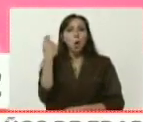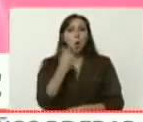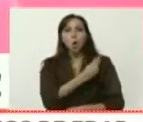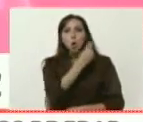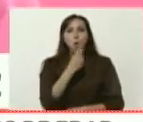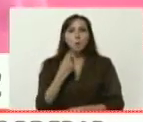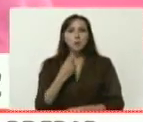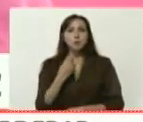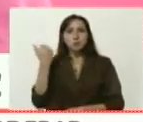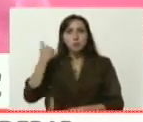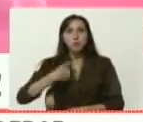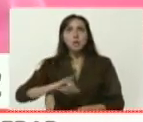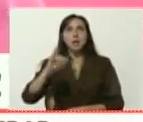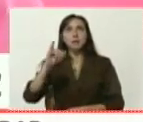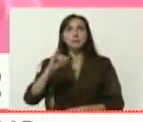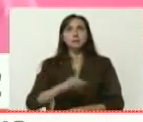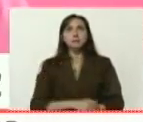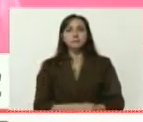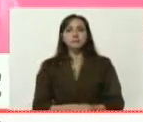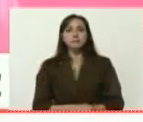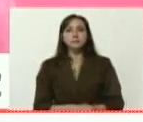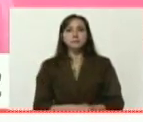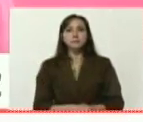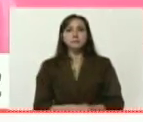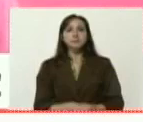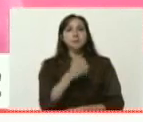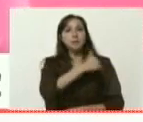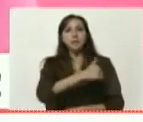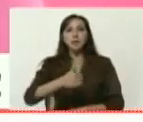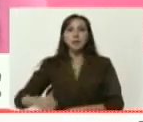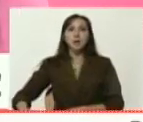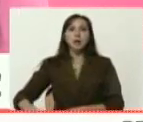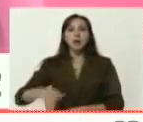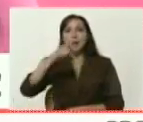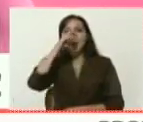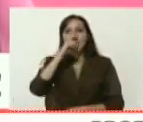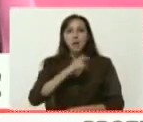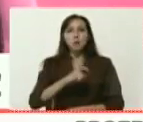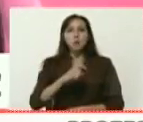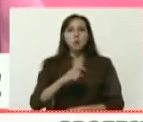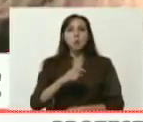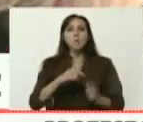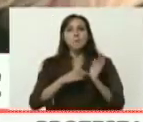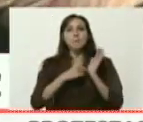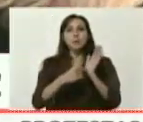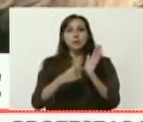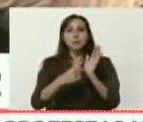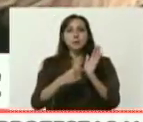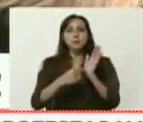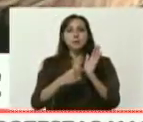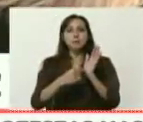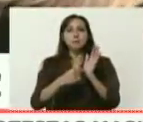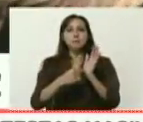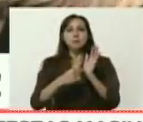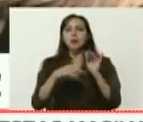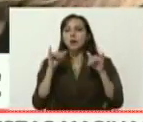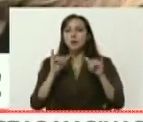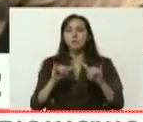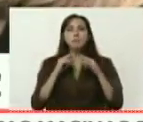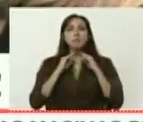que sabemos infinito y que cada año ha estado presente en este